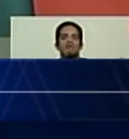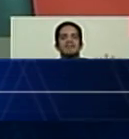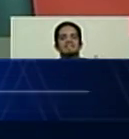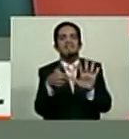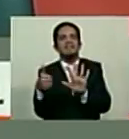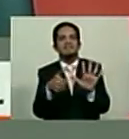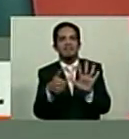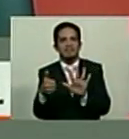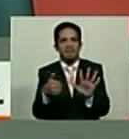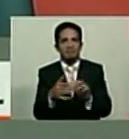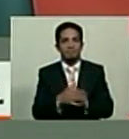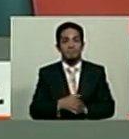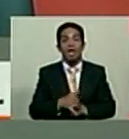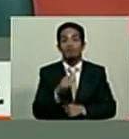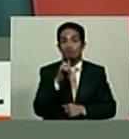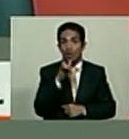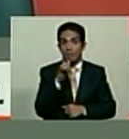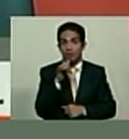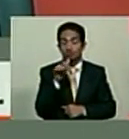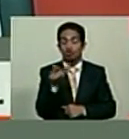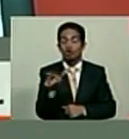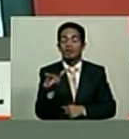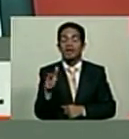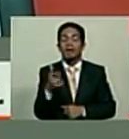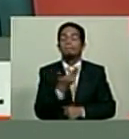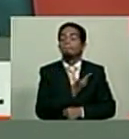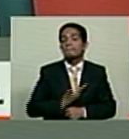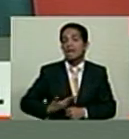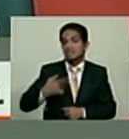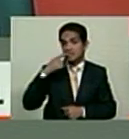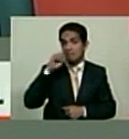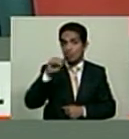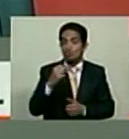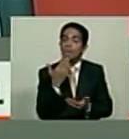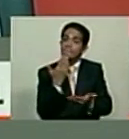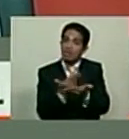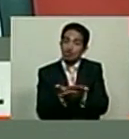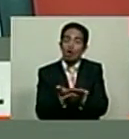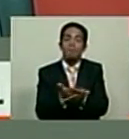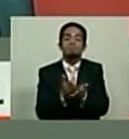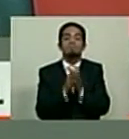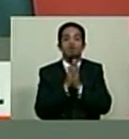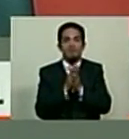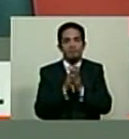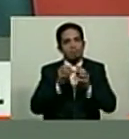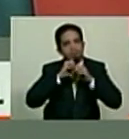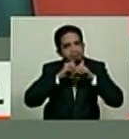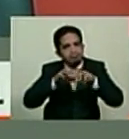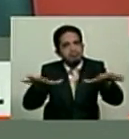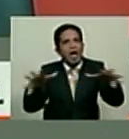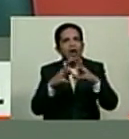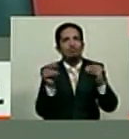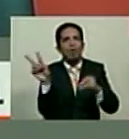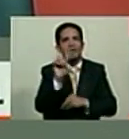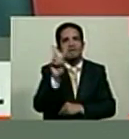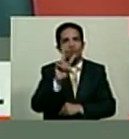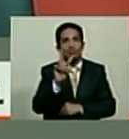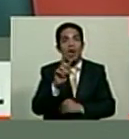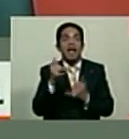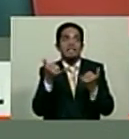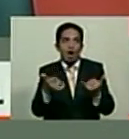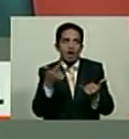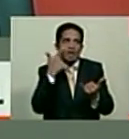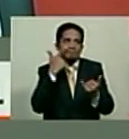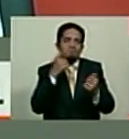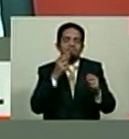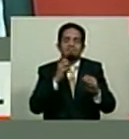información que el presidente de la República ha pedido compartir con todo el país y aclarar cualquier duda, cualquier